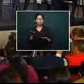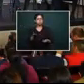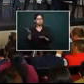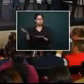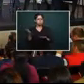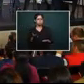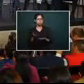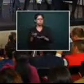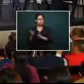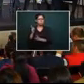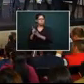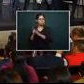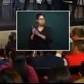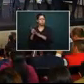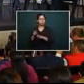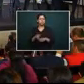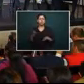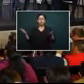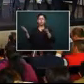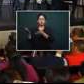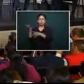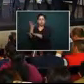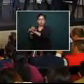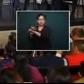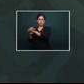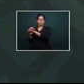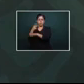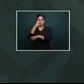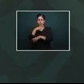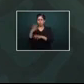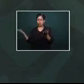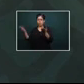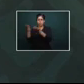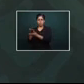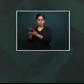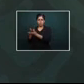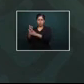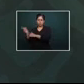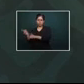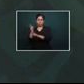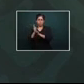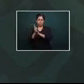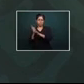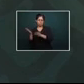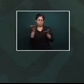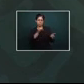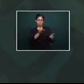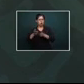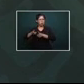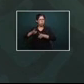de Estados Unidos para la introducción de armas a nuestro país.